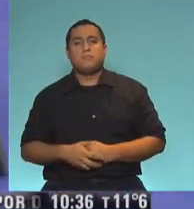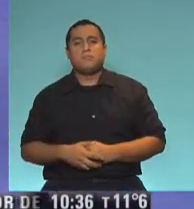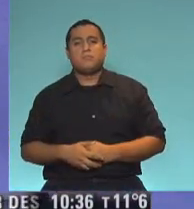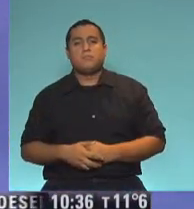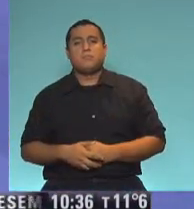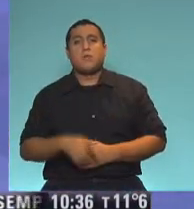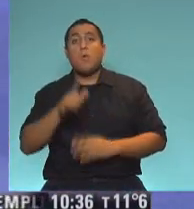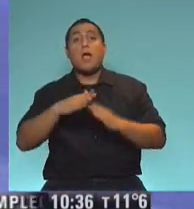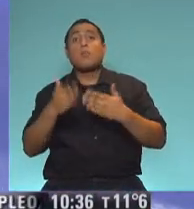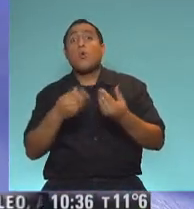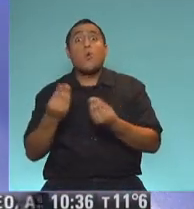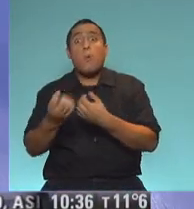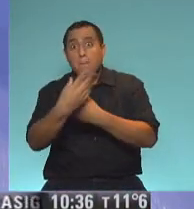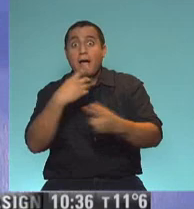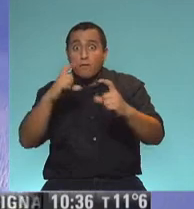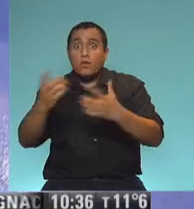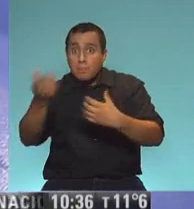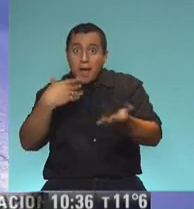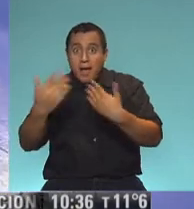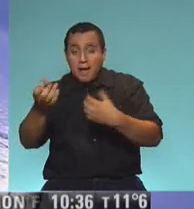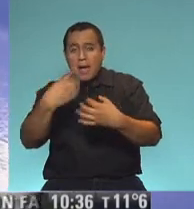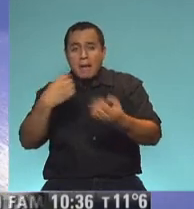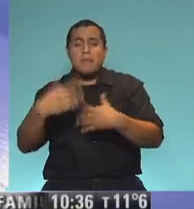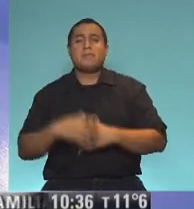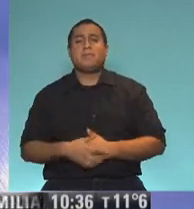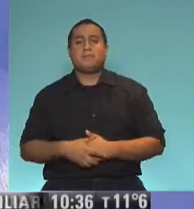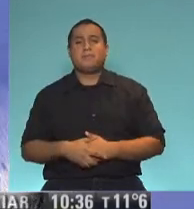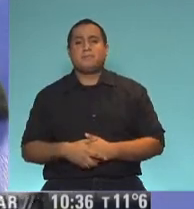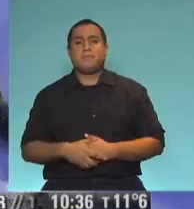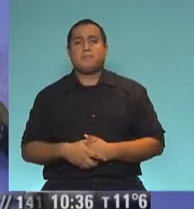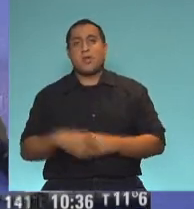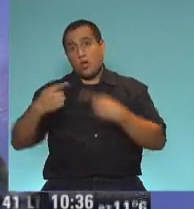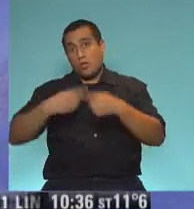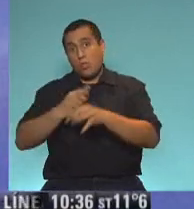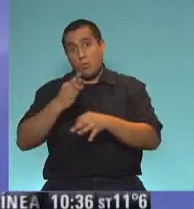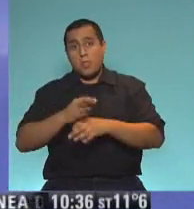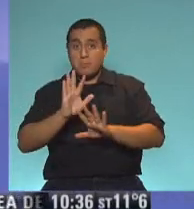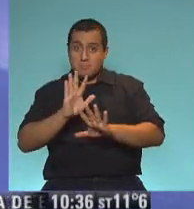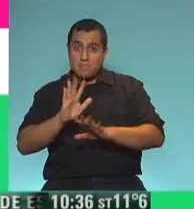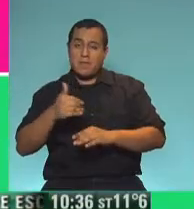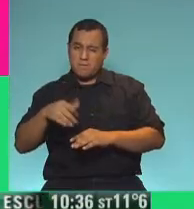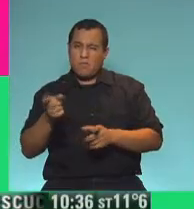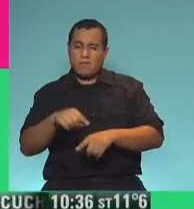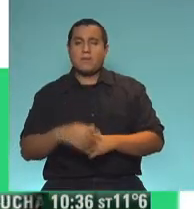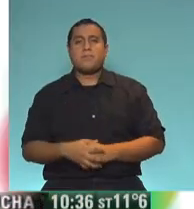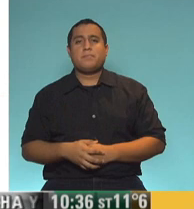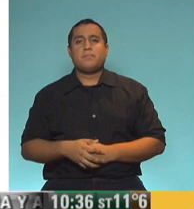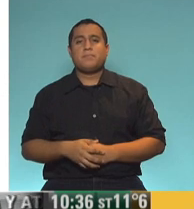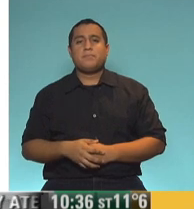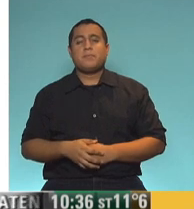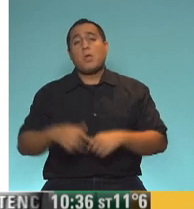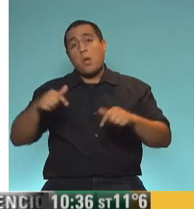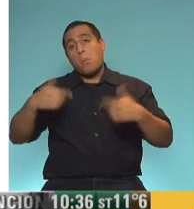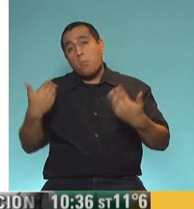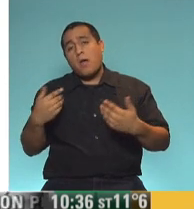casa con este juego? Manden fotos, así nos enteramos. Y nos seguimos educando. En un ratito volvemos. Ahora